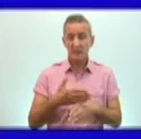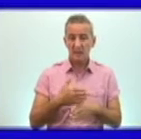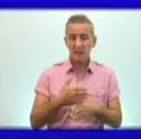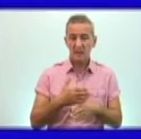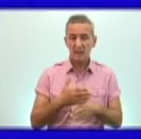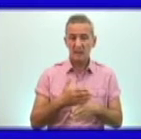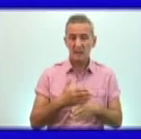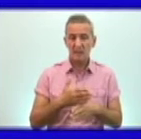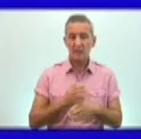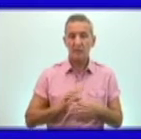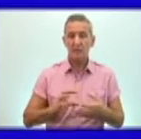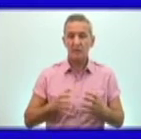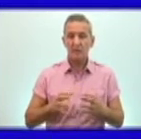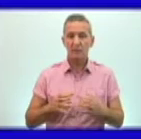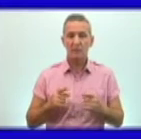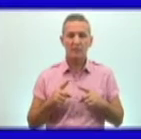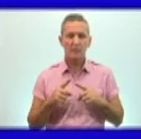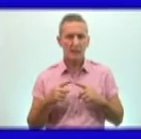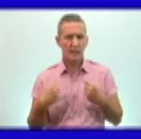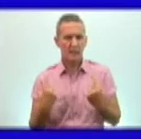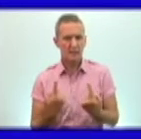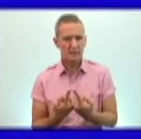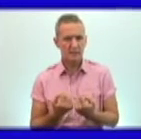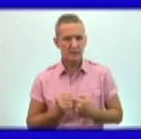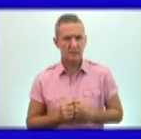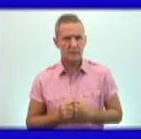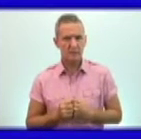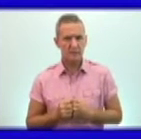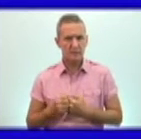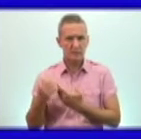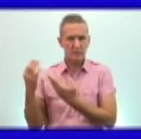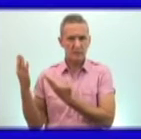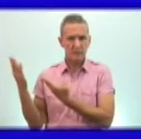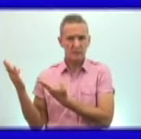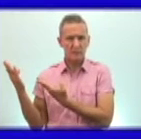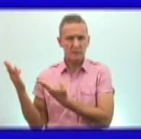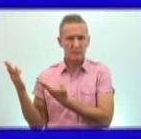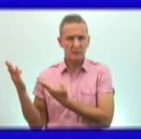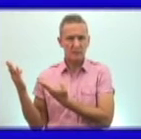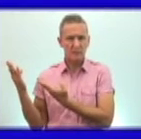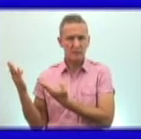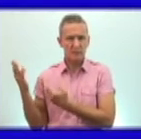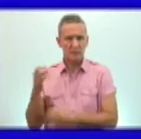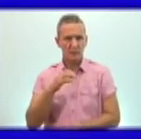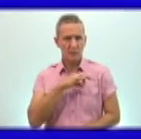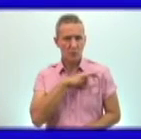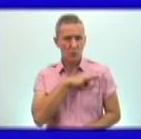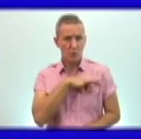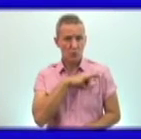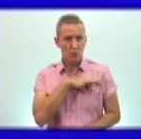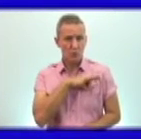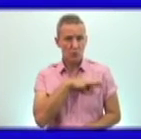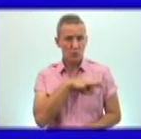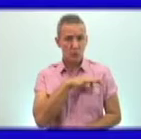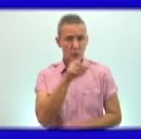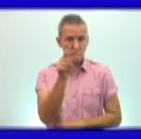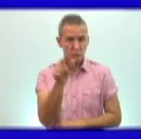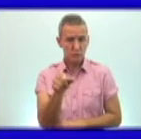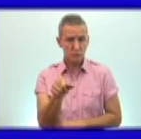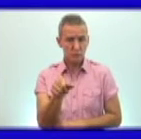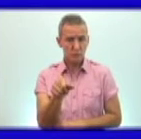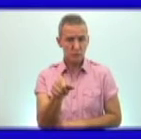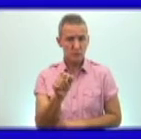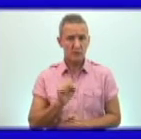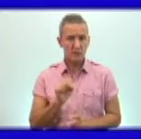términos generales. ¿Y qué dice Recabarren, un chileno socialista de inicios del